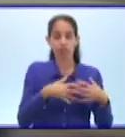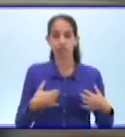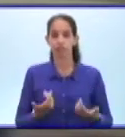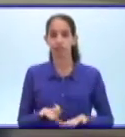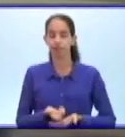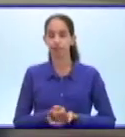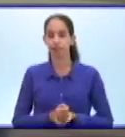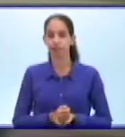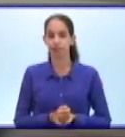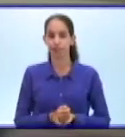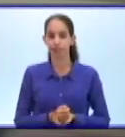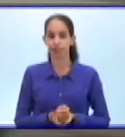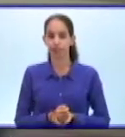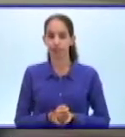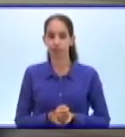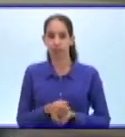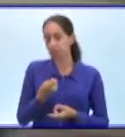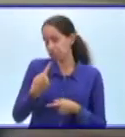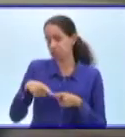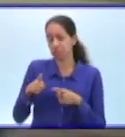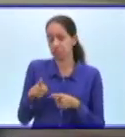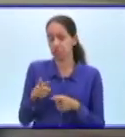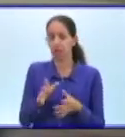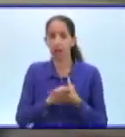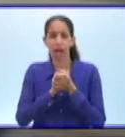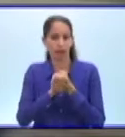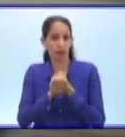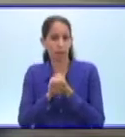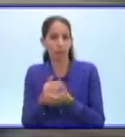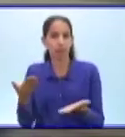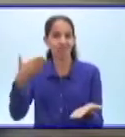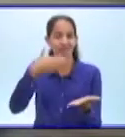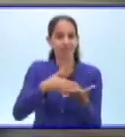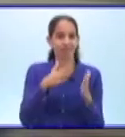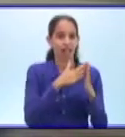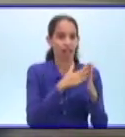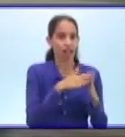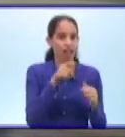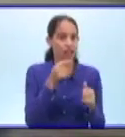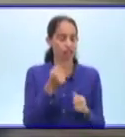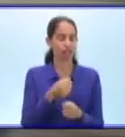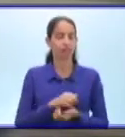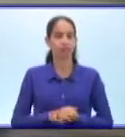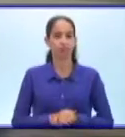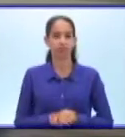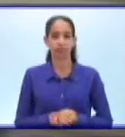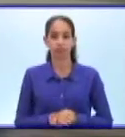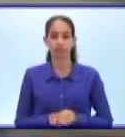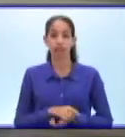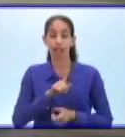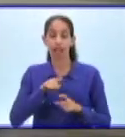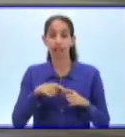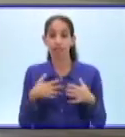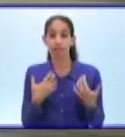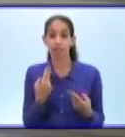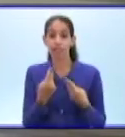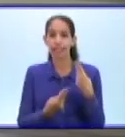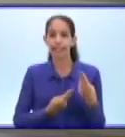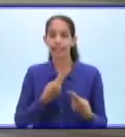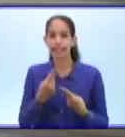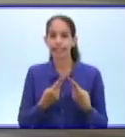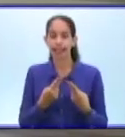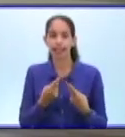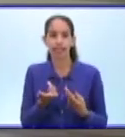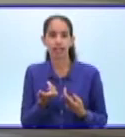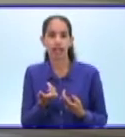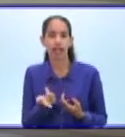compañero que había conocido en las canteras. Y después él mismo le recomienda en Nueva York una casa de huéspedes,